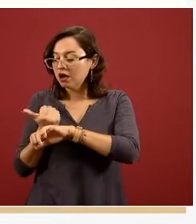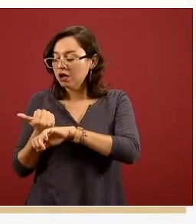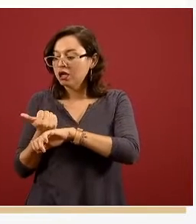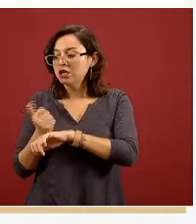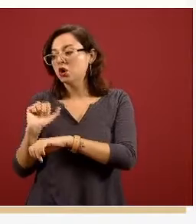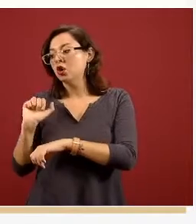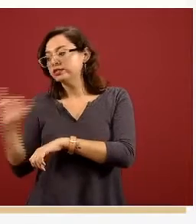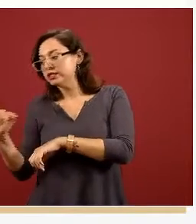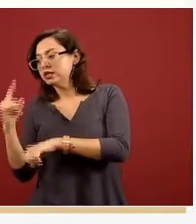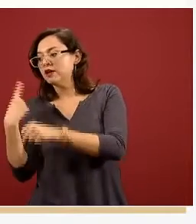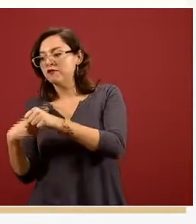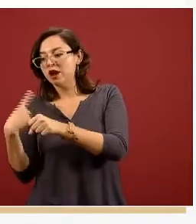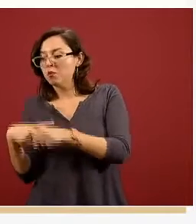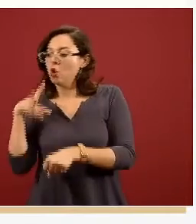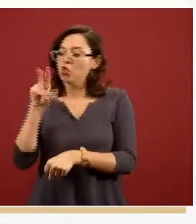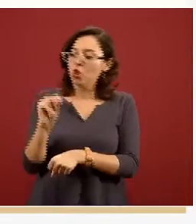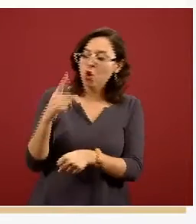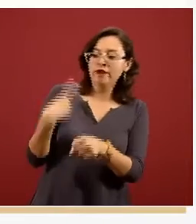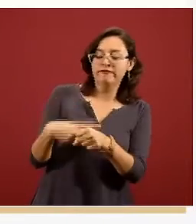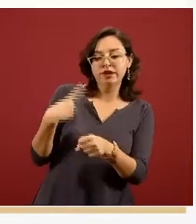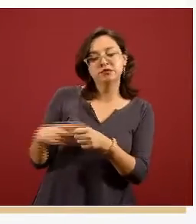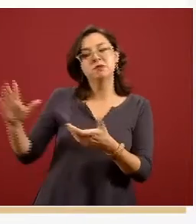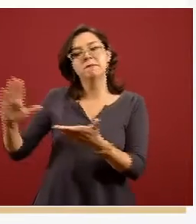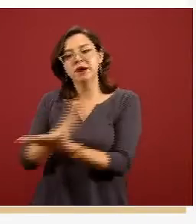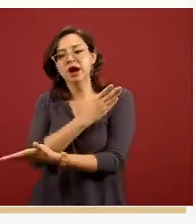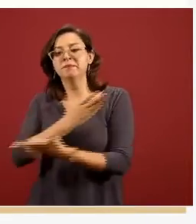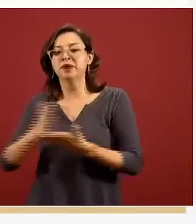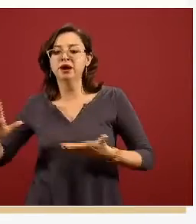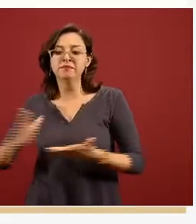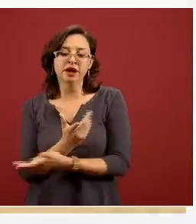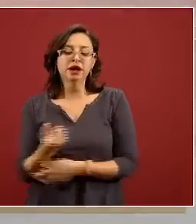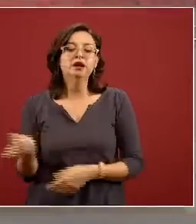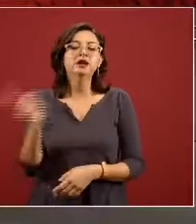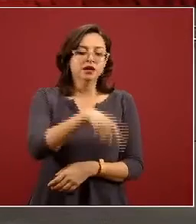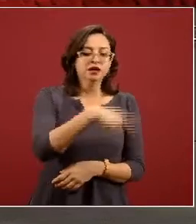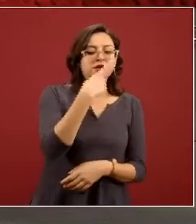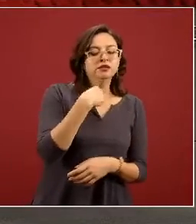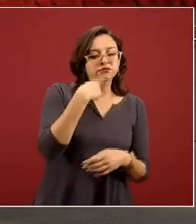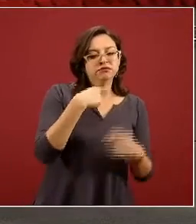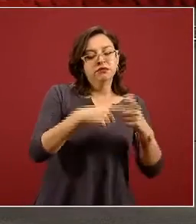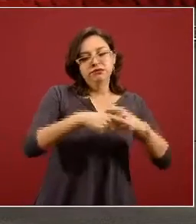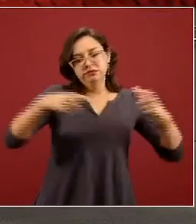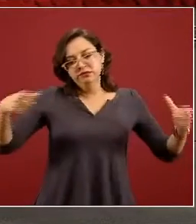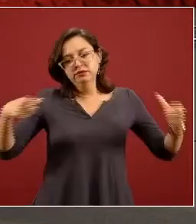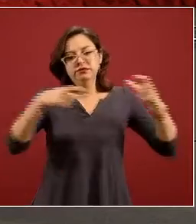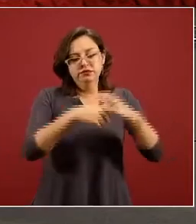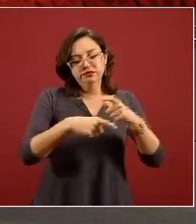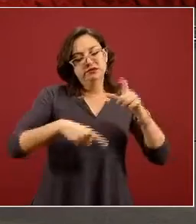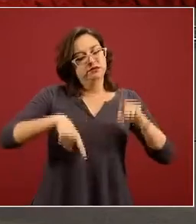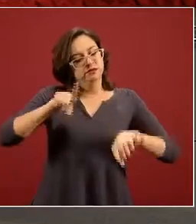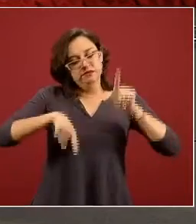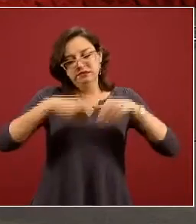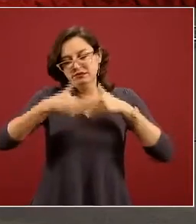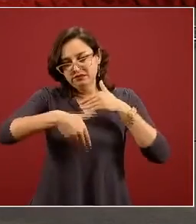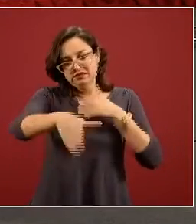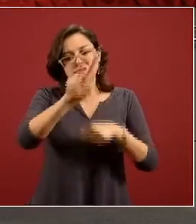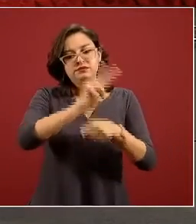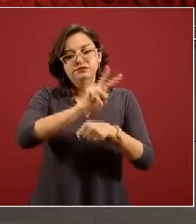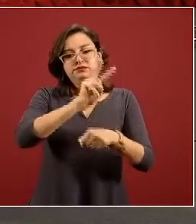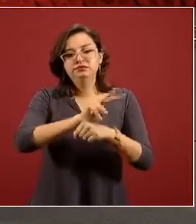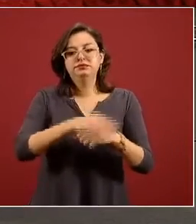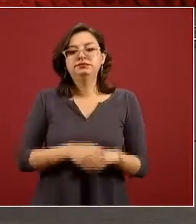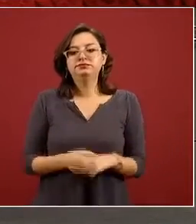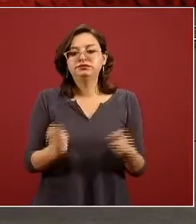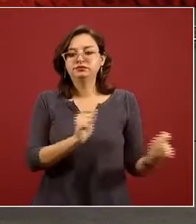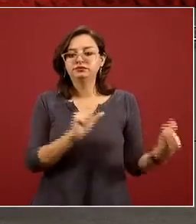o confirmando, y por lo tanto la curva de casos rojos nos diga cómo va en sí la epidemia en México. En la siguiente